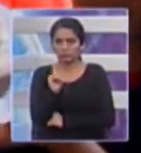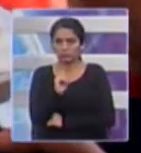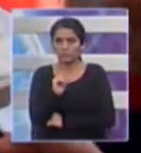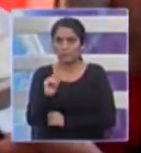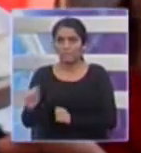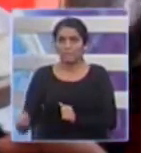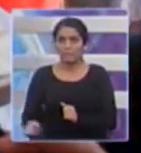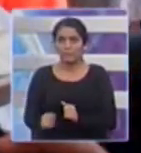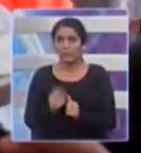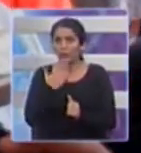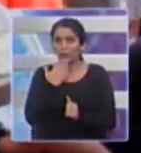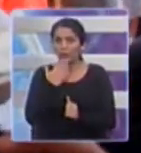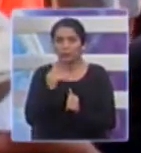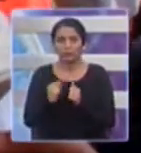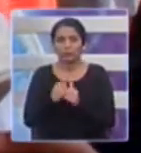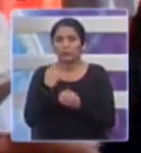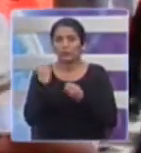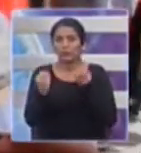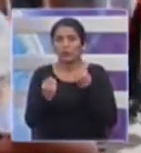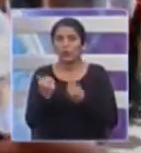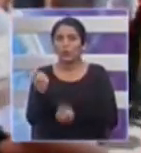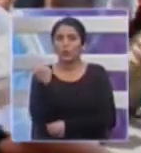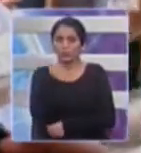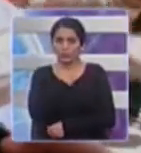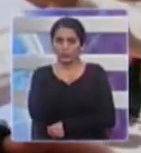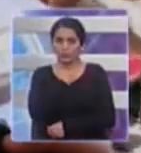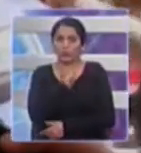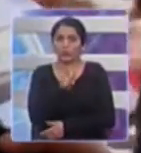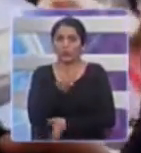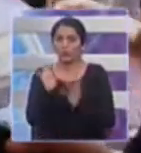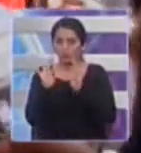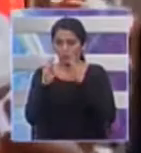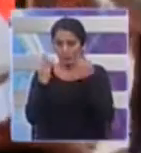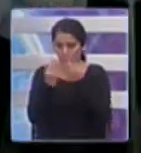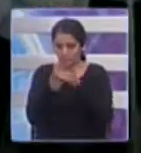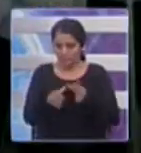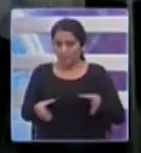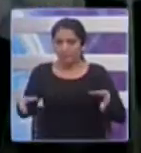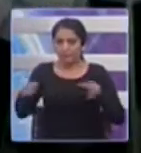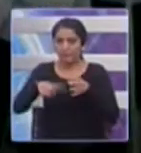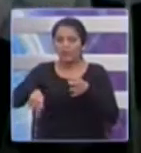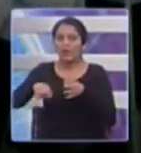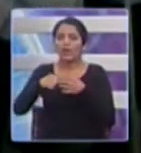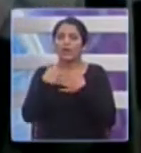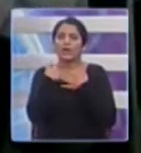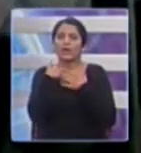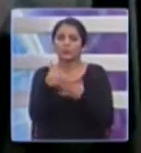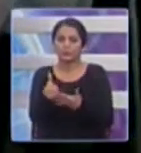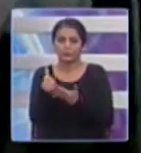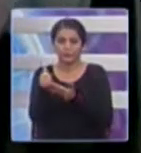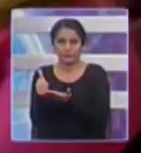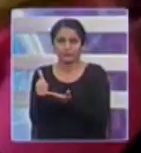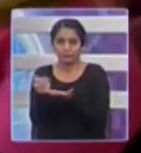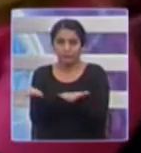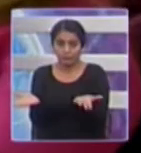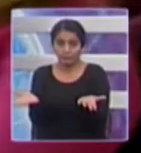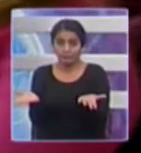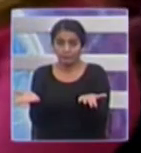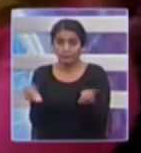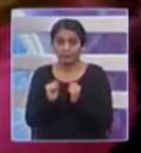espacio de solidaridad es la propia familia. Entonces, las familias, el Estado,